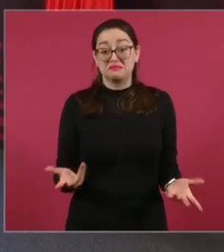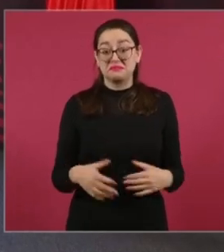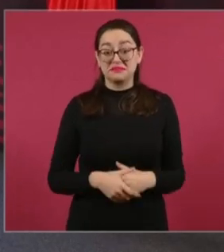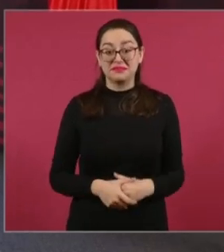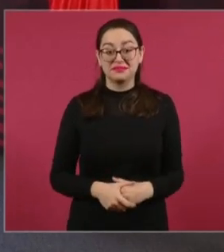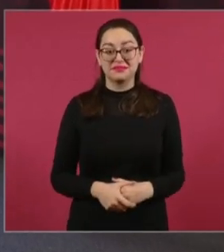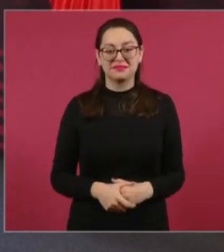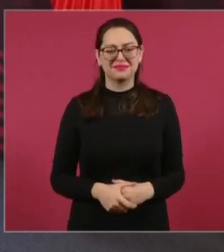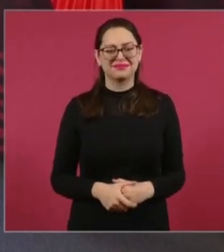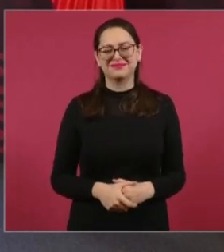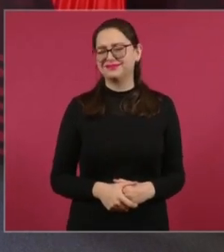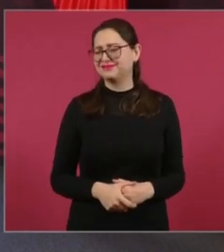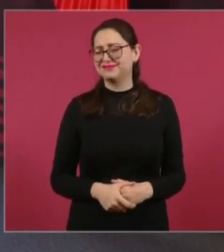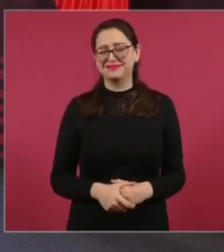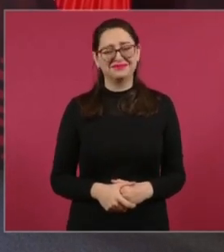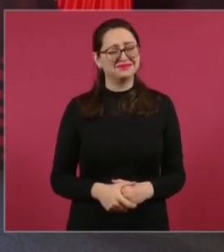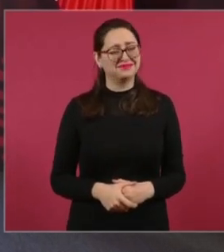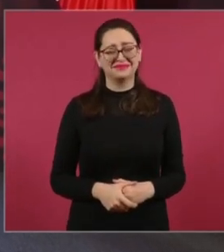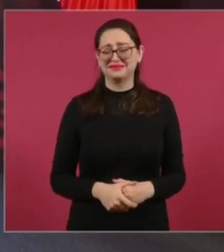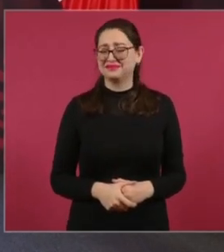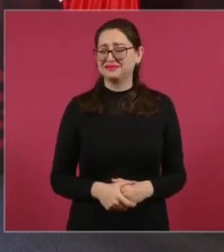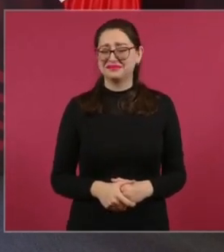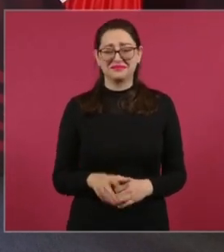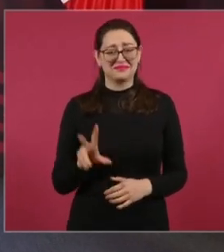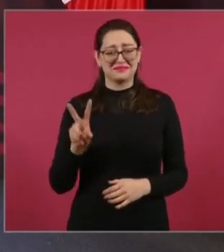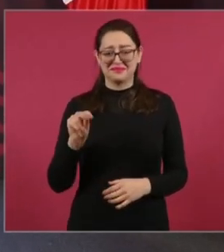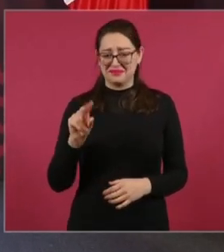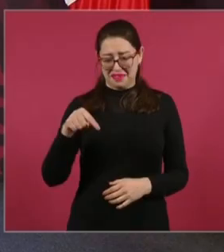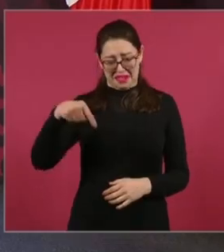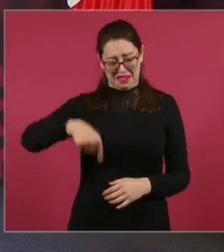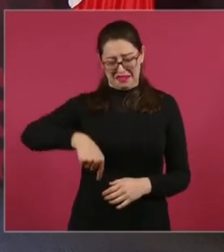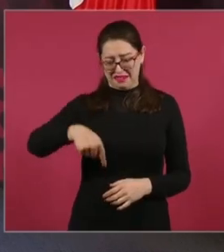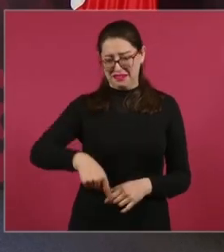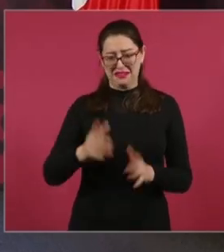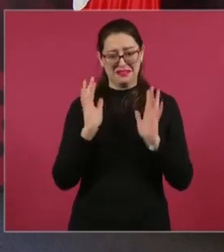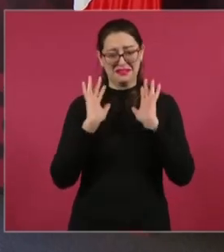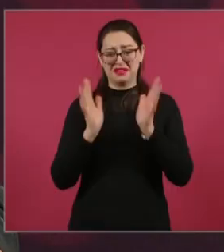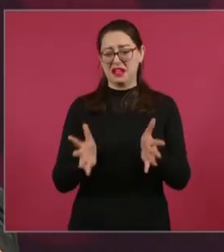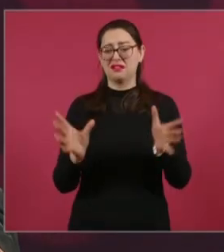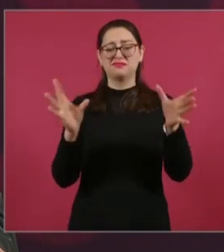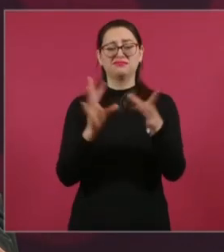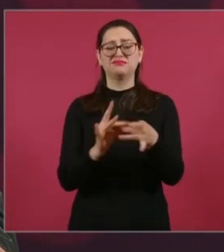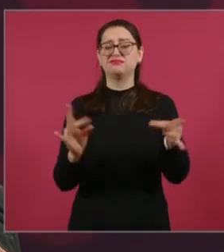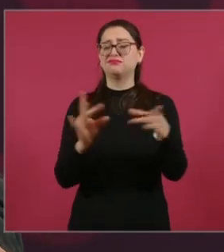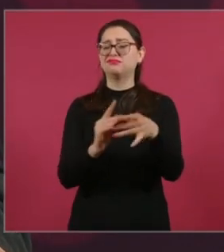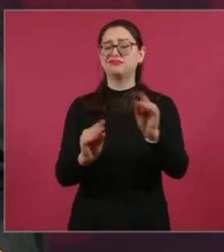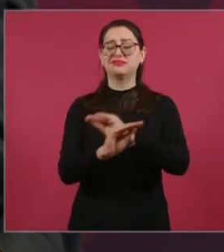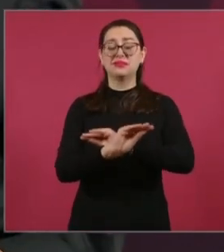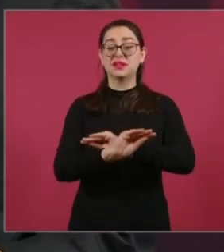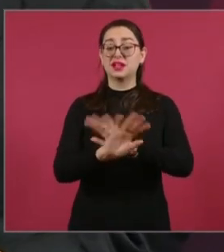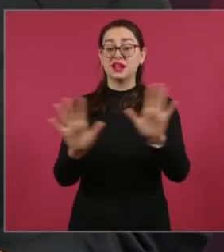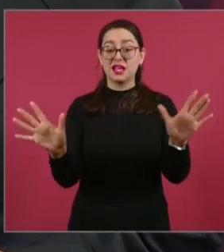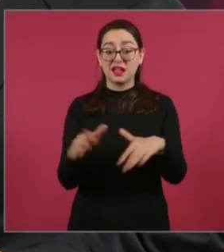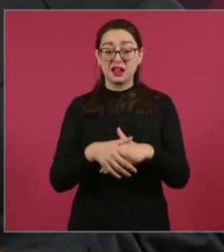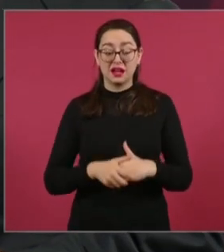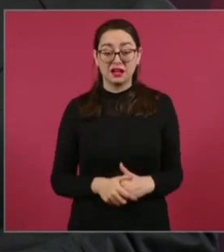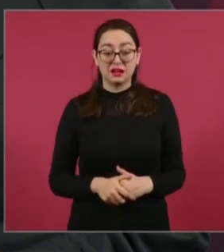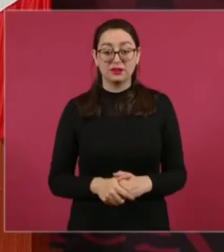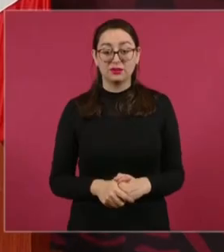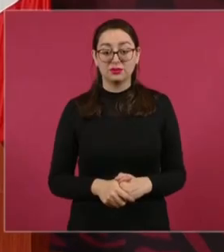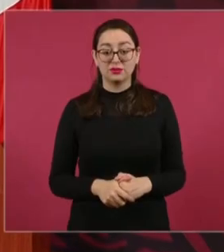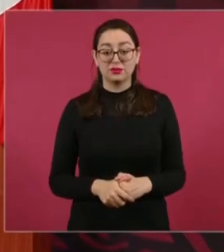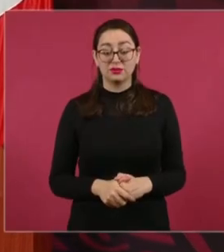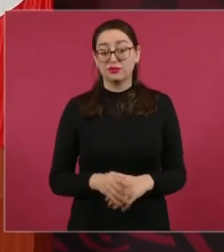la DEA, presidente? No, no, no, ya aquí lo estamos haciendo, nada más decirles, pues no a la DEA,